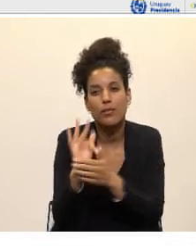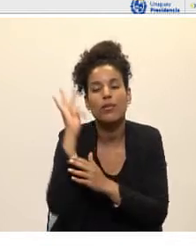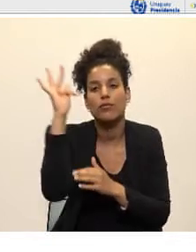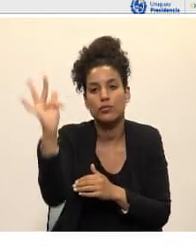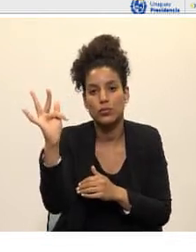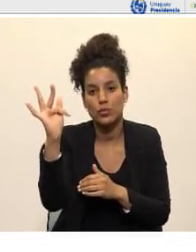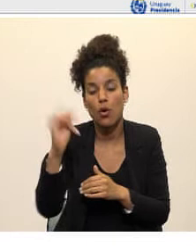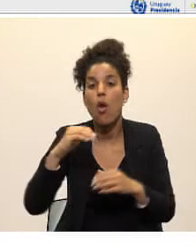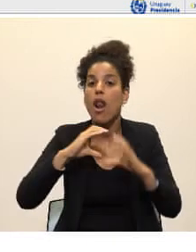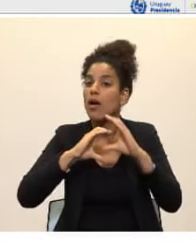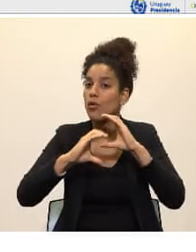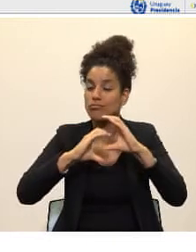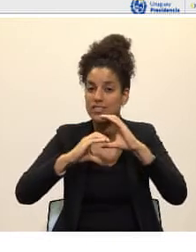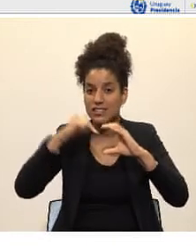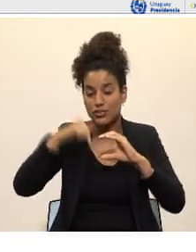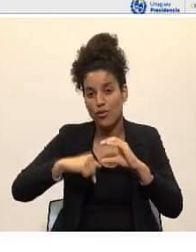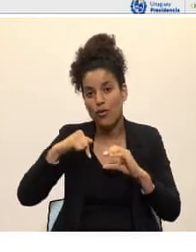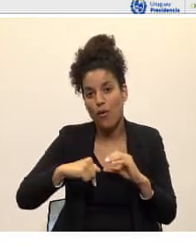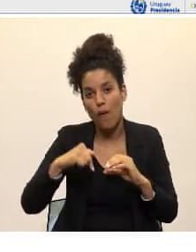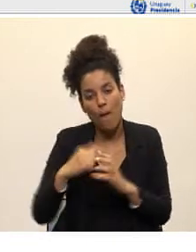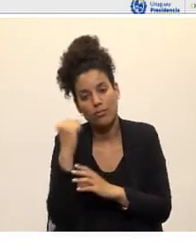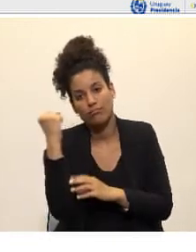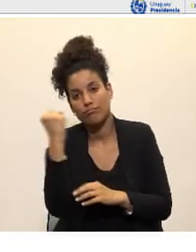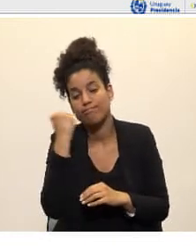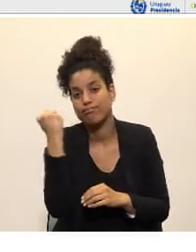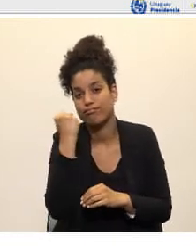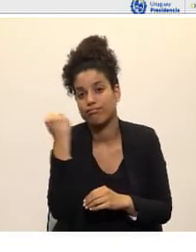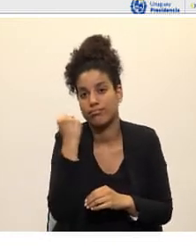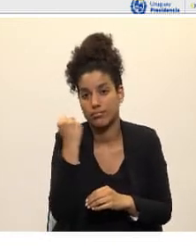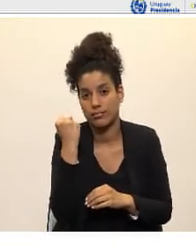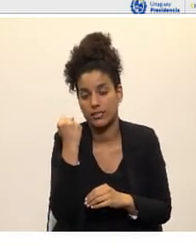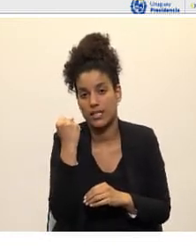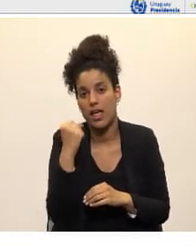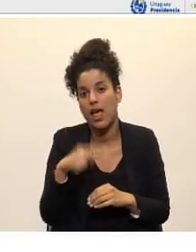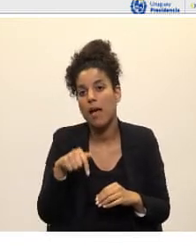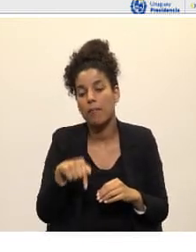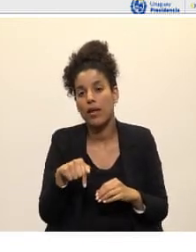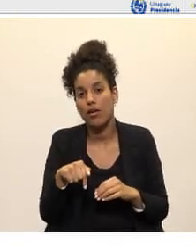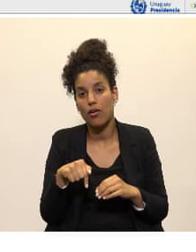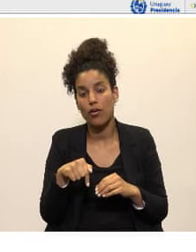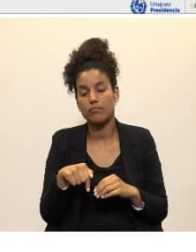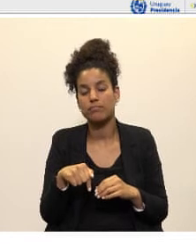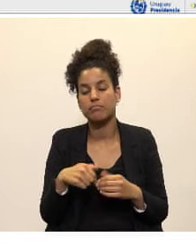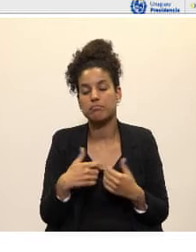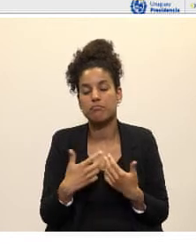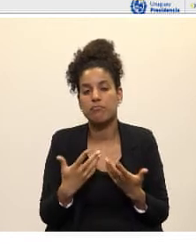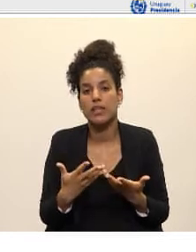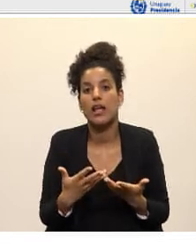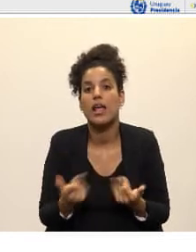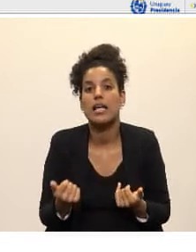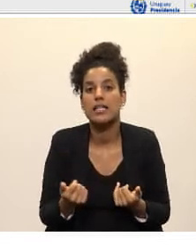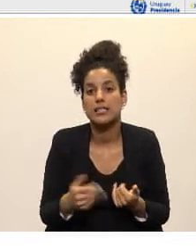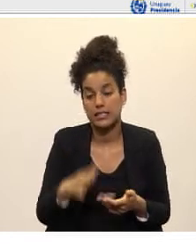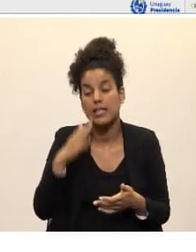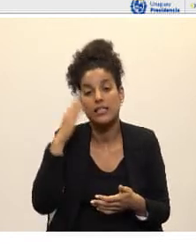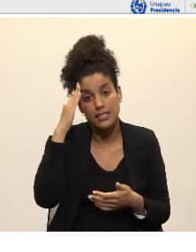hoy es un valor agregado fundamental, pero desde esta construcción intersubjetiva, es decir, reconociendo